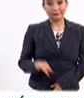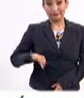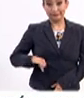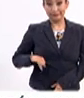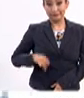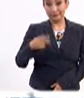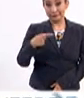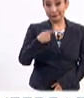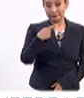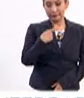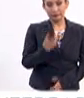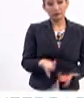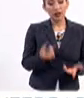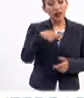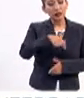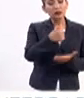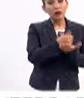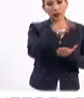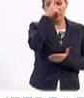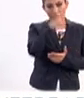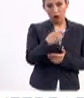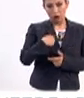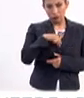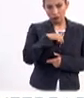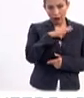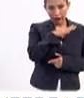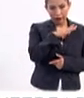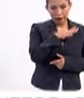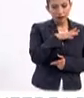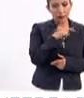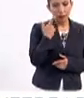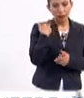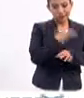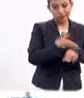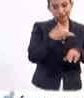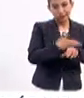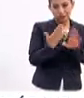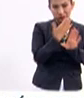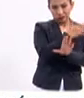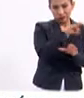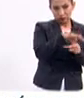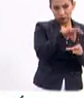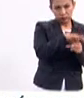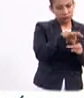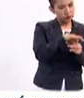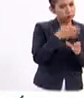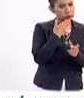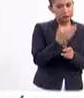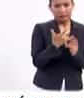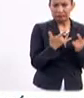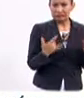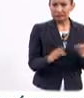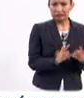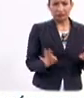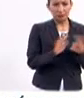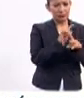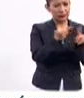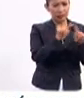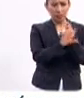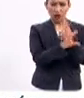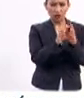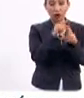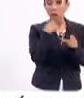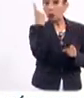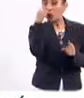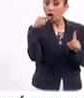interesante pregunta. Sí. Finalmente, en la Ciudad de México, efectivamente, nosotros tenemos, con motivo del proceso electoral, que fue, déjenme decirles que fue histórico por muchas dimensiones, pero